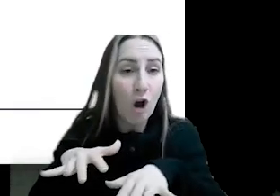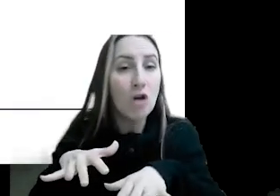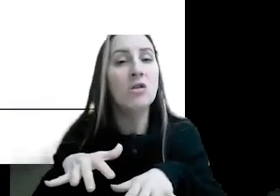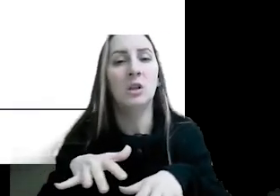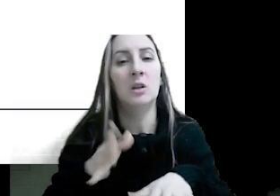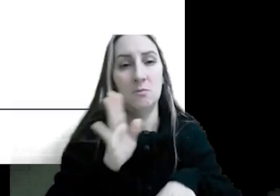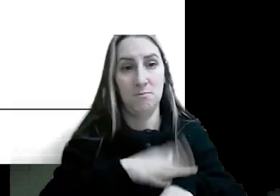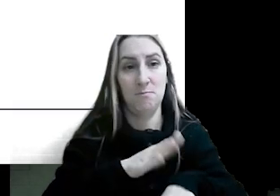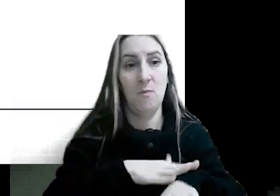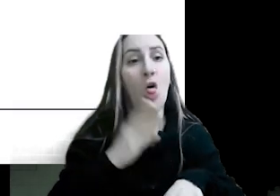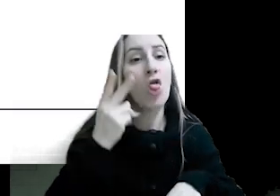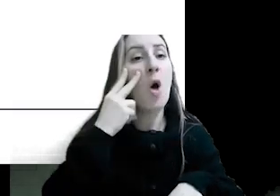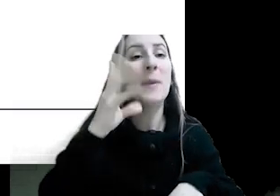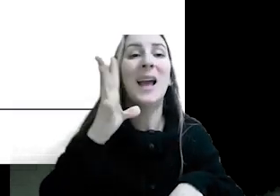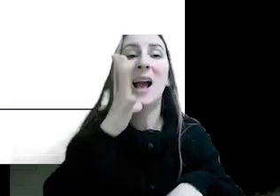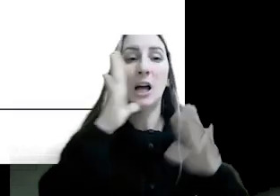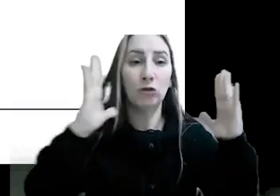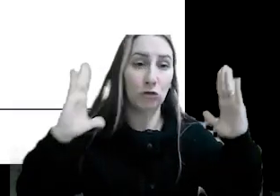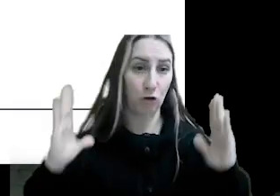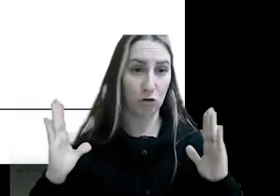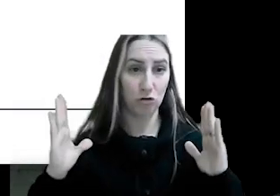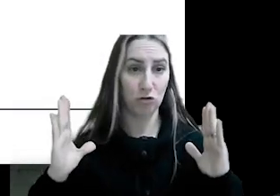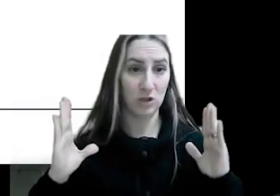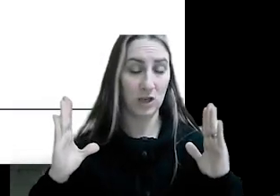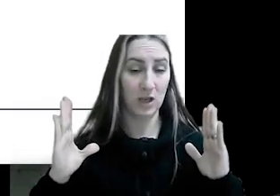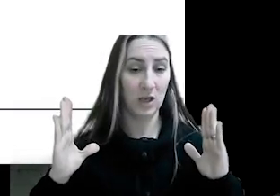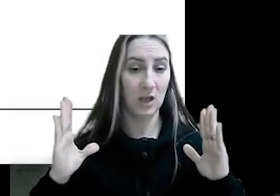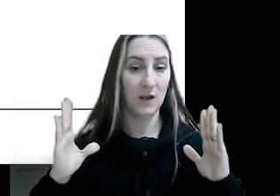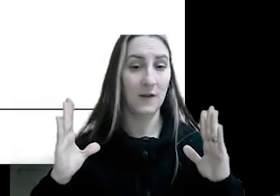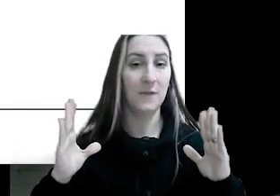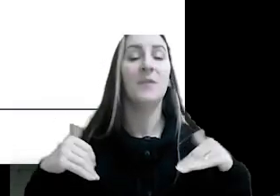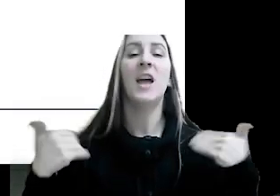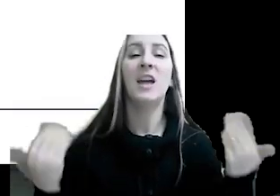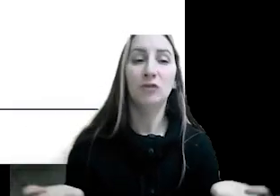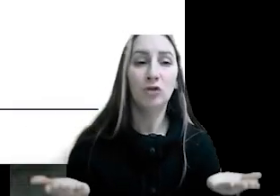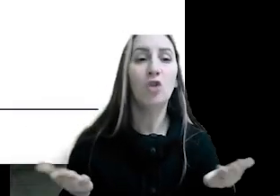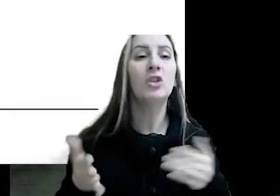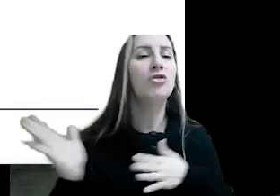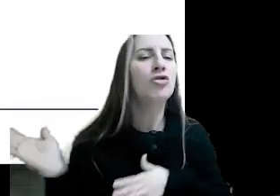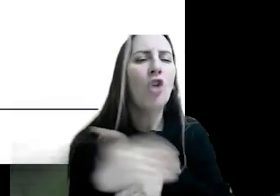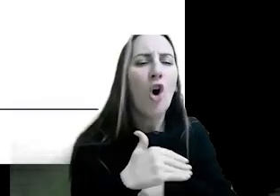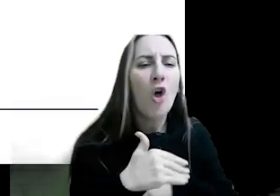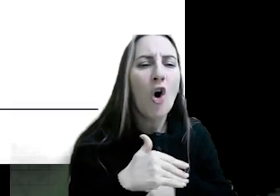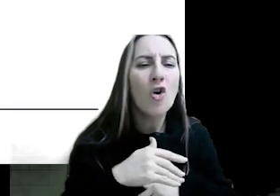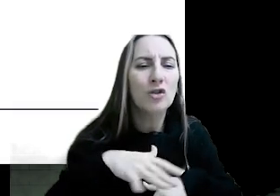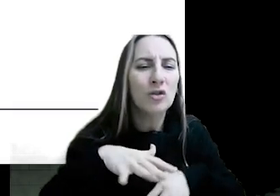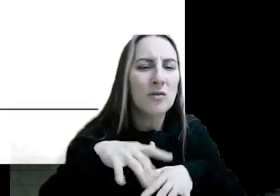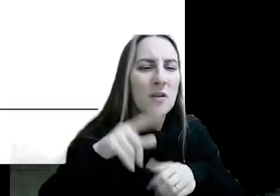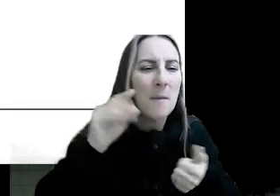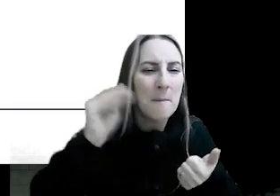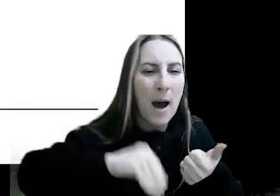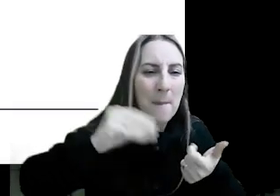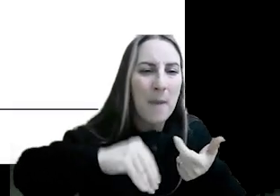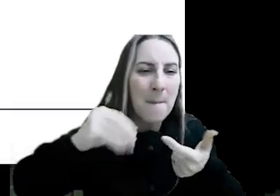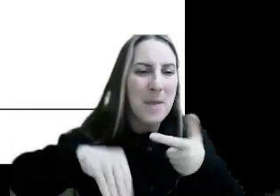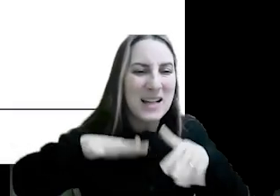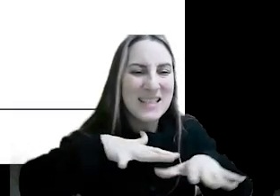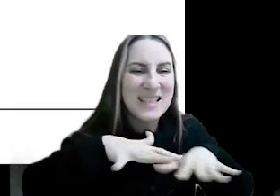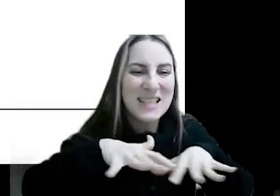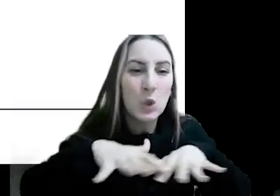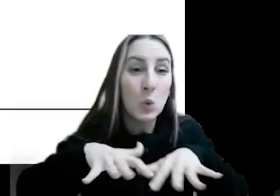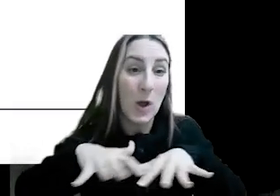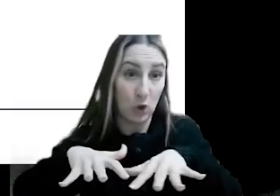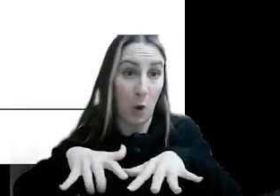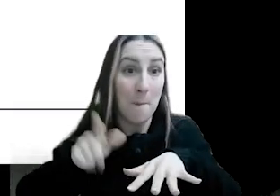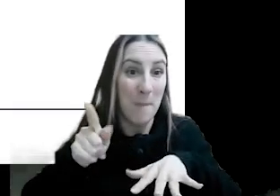ejercicio anual 2014 y por consecuencia, como todos los hechos que se producen para cometer